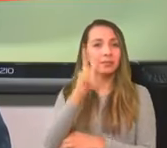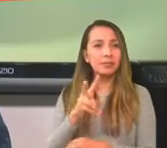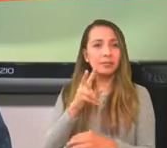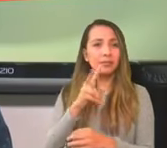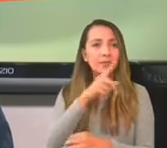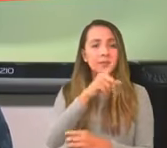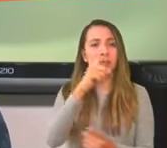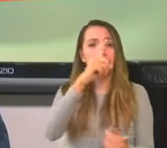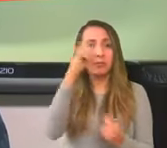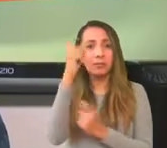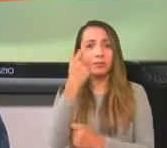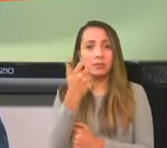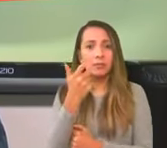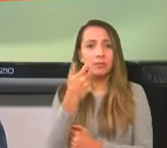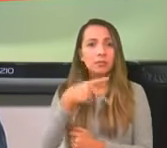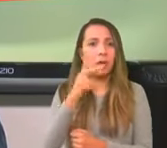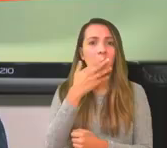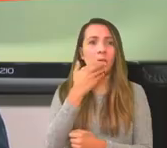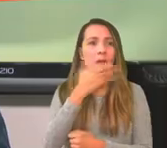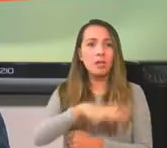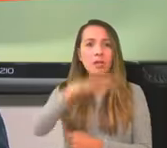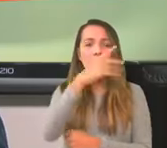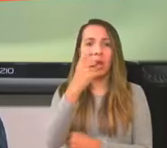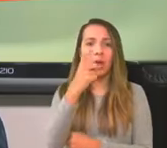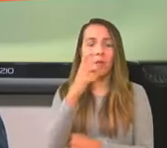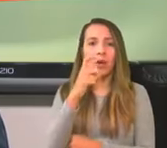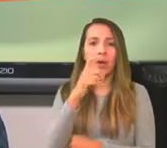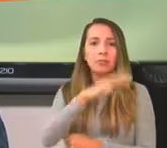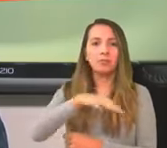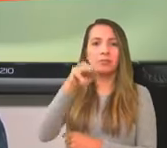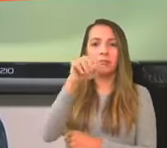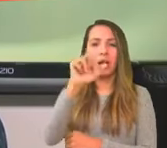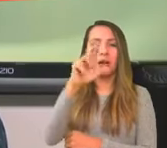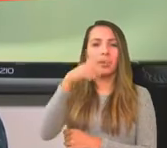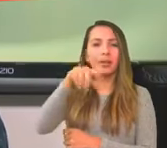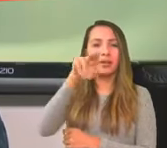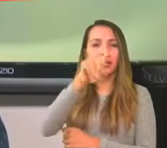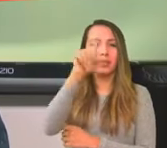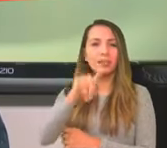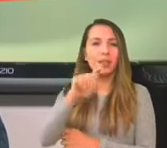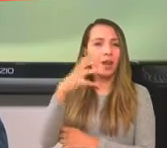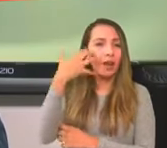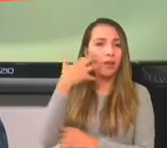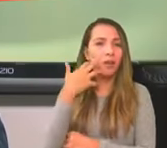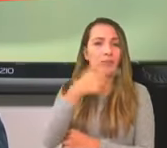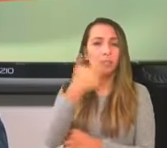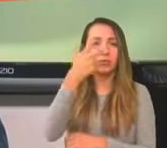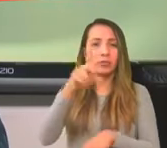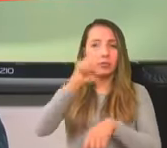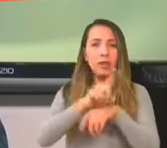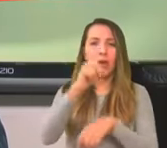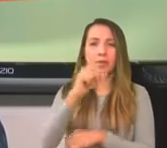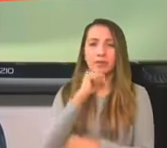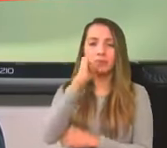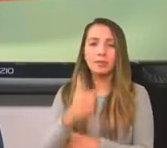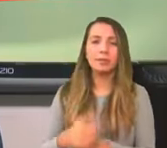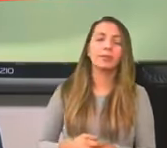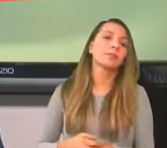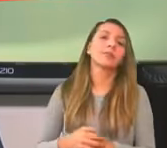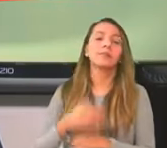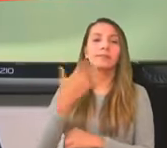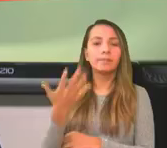el servicio en la colonia Márquez de León, 8 días sin agua. Ciro Velasco, saludos, un saludo para ti, un fuerte abrazo